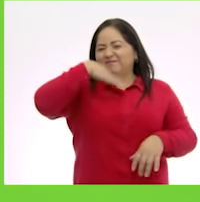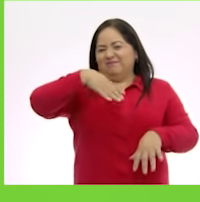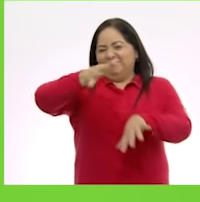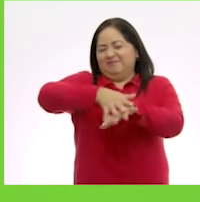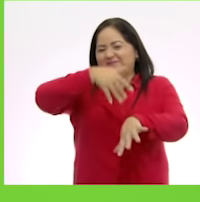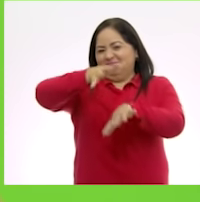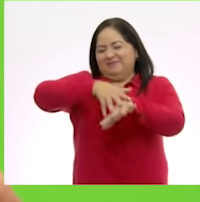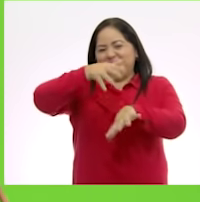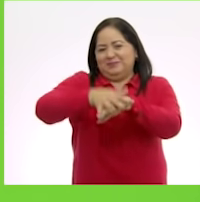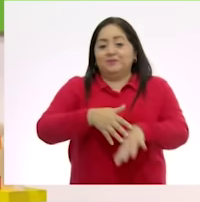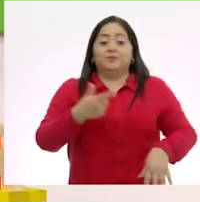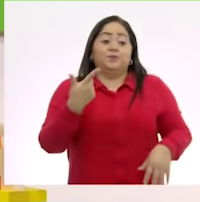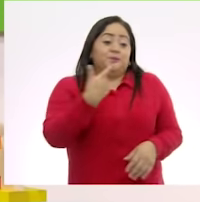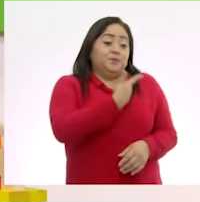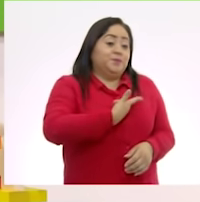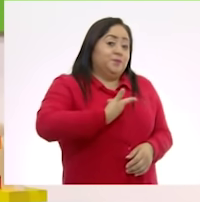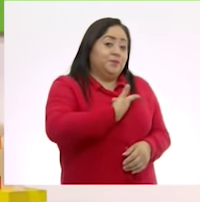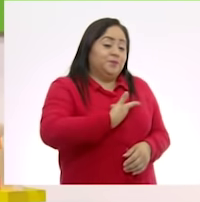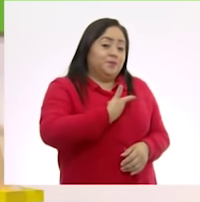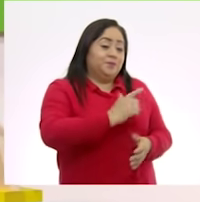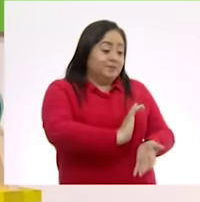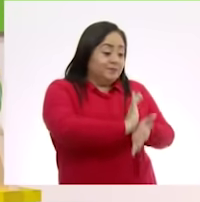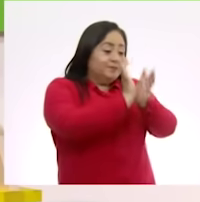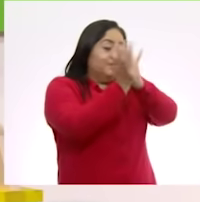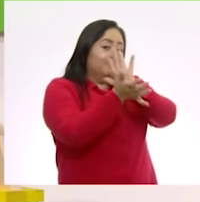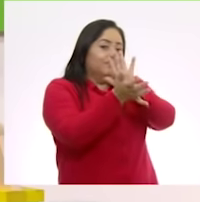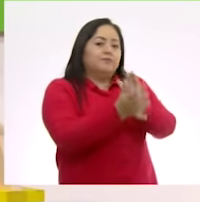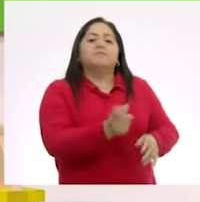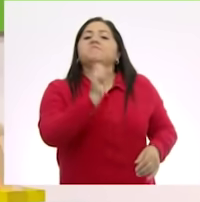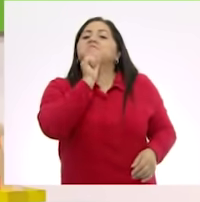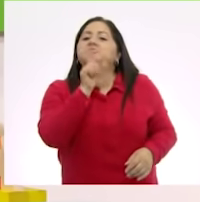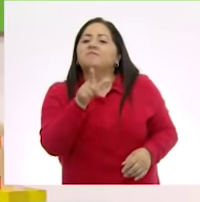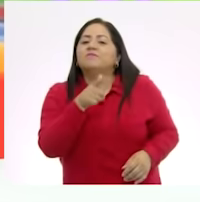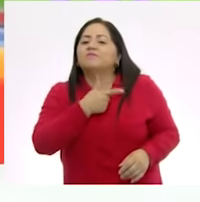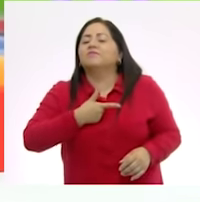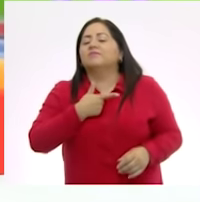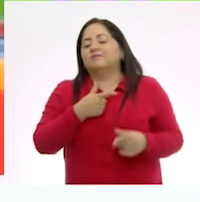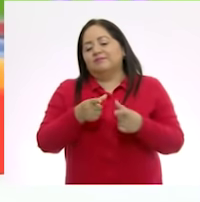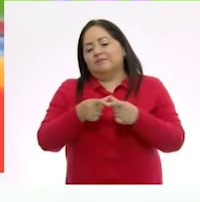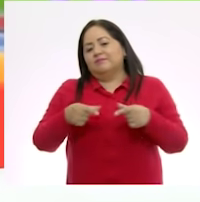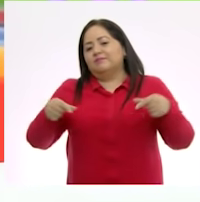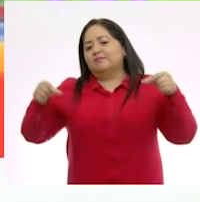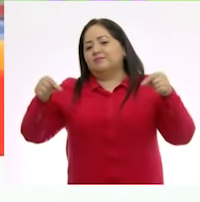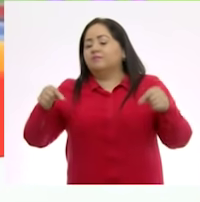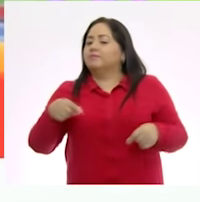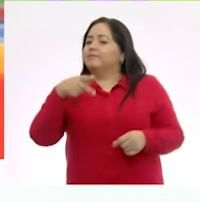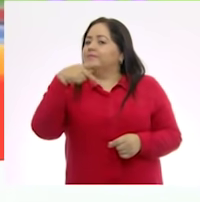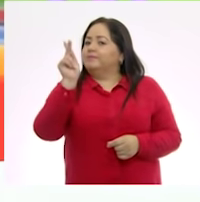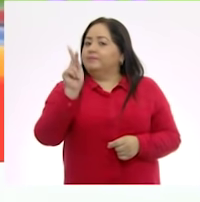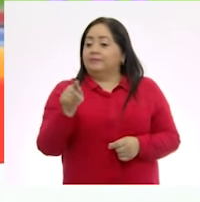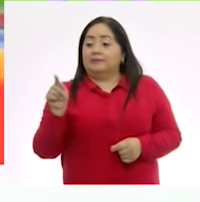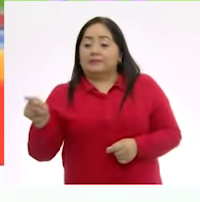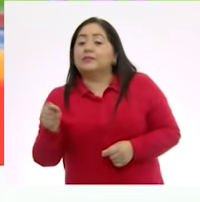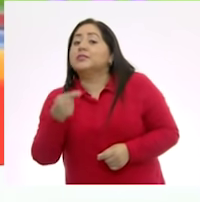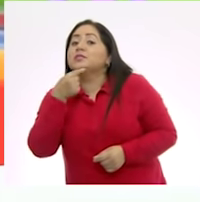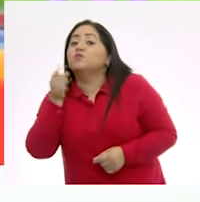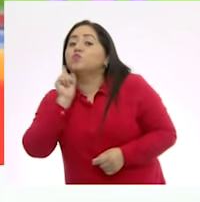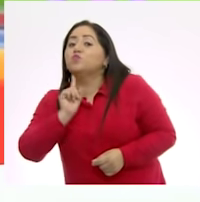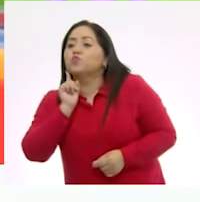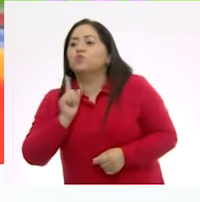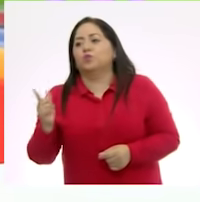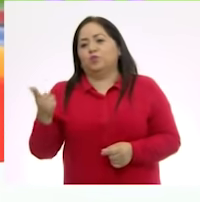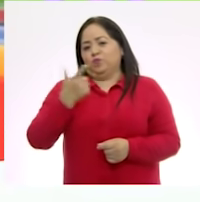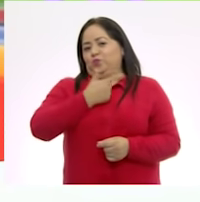los pies. Me gusta la piña, también el melón, pero a esa niña